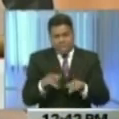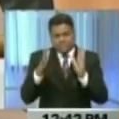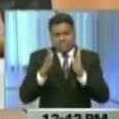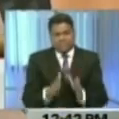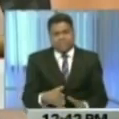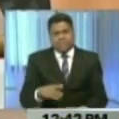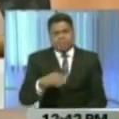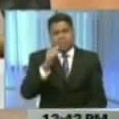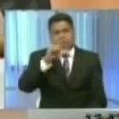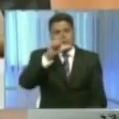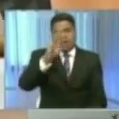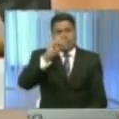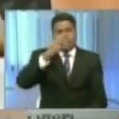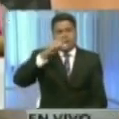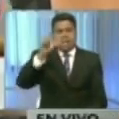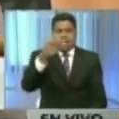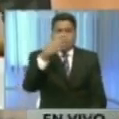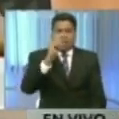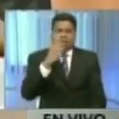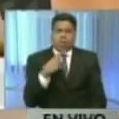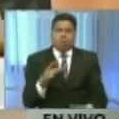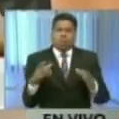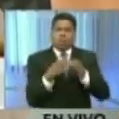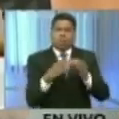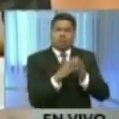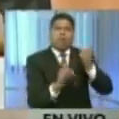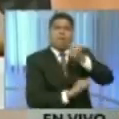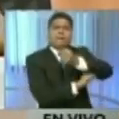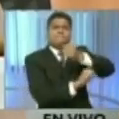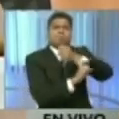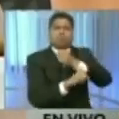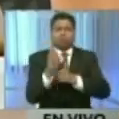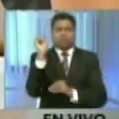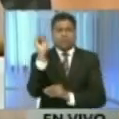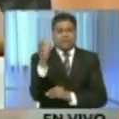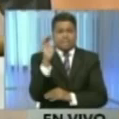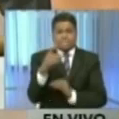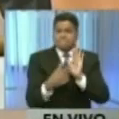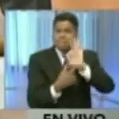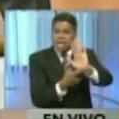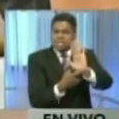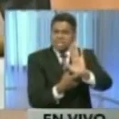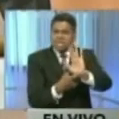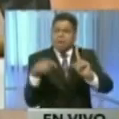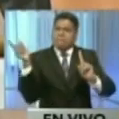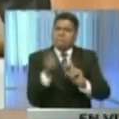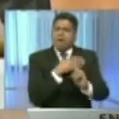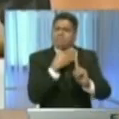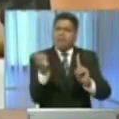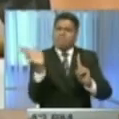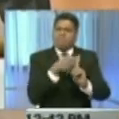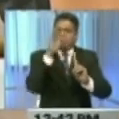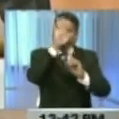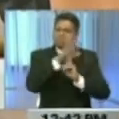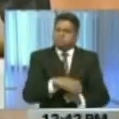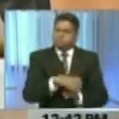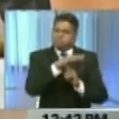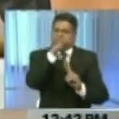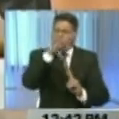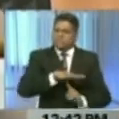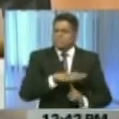al equipo de apoyo, se ha dedicado a una campaña de hostigamiento contra